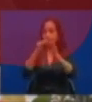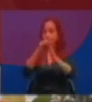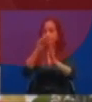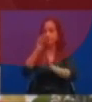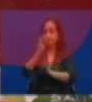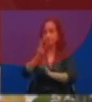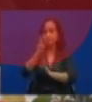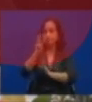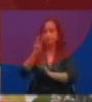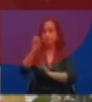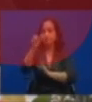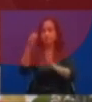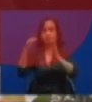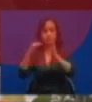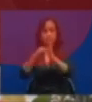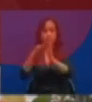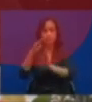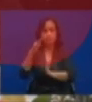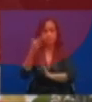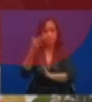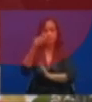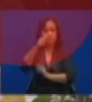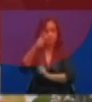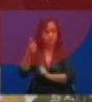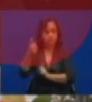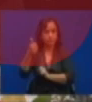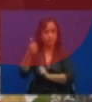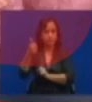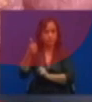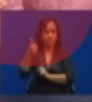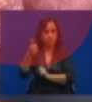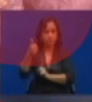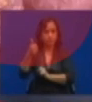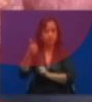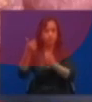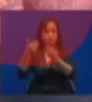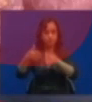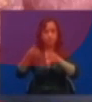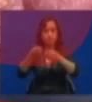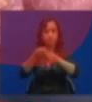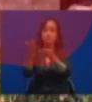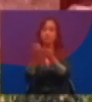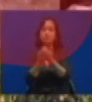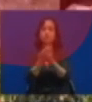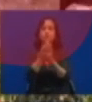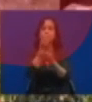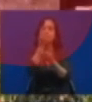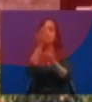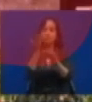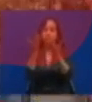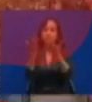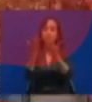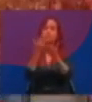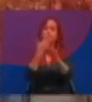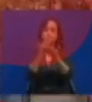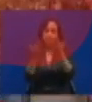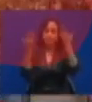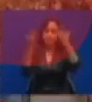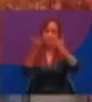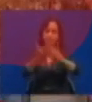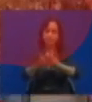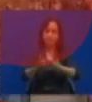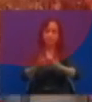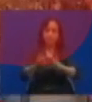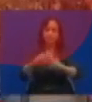336 mil 96 96 ciudadanos ortega también aprovechó su comparecencia